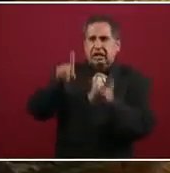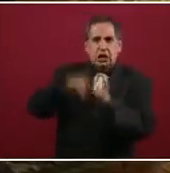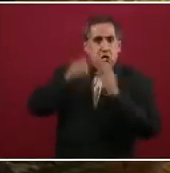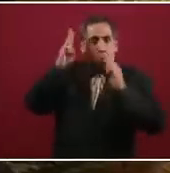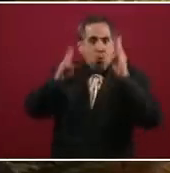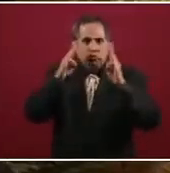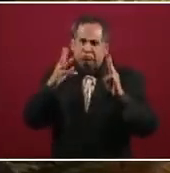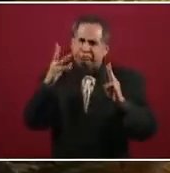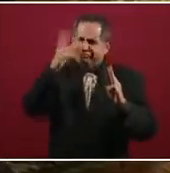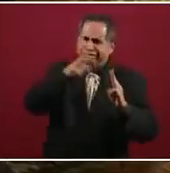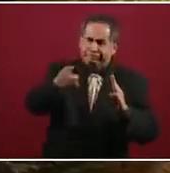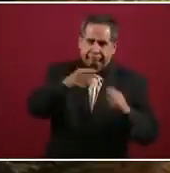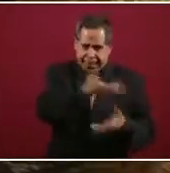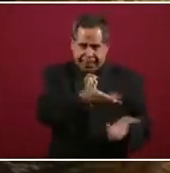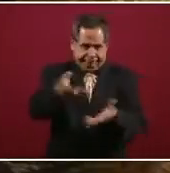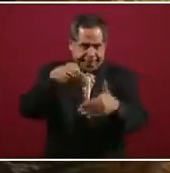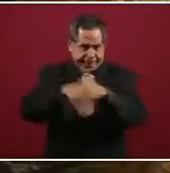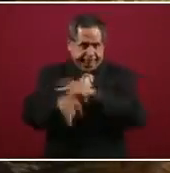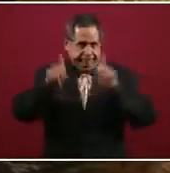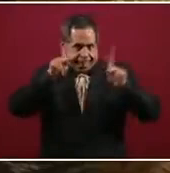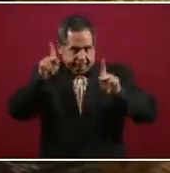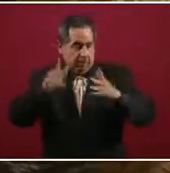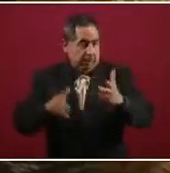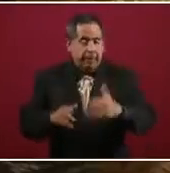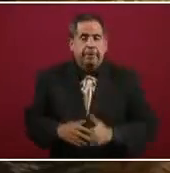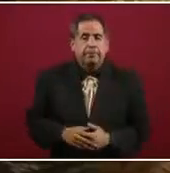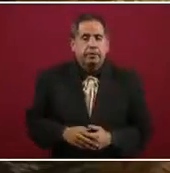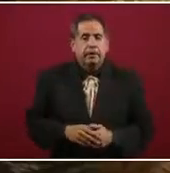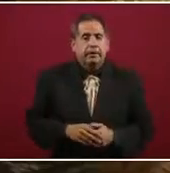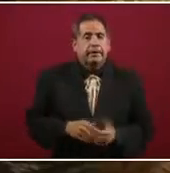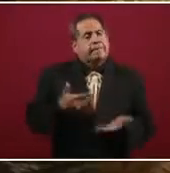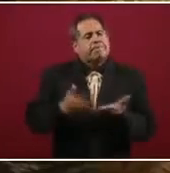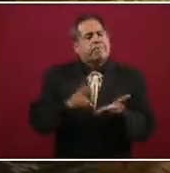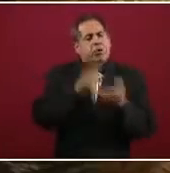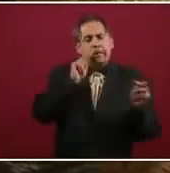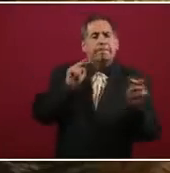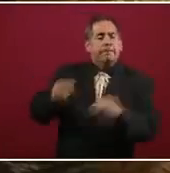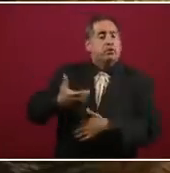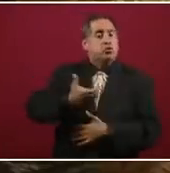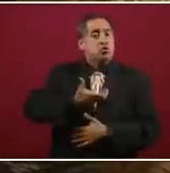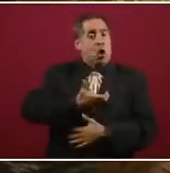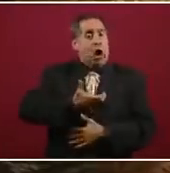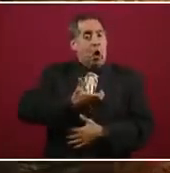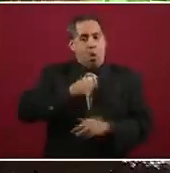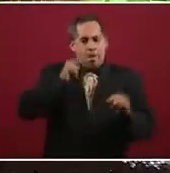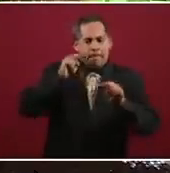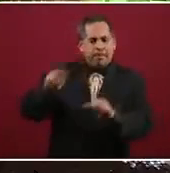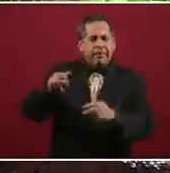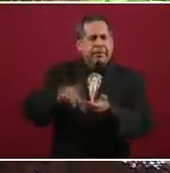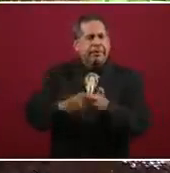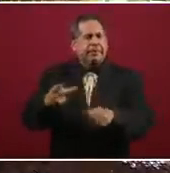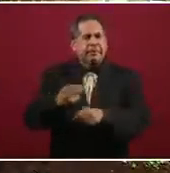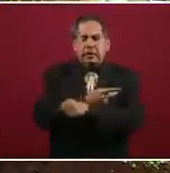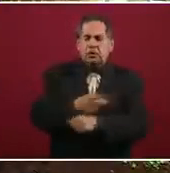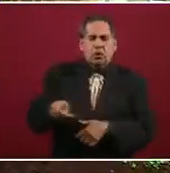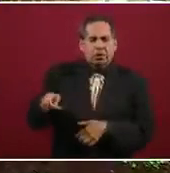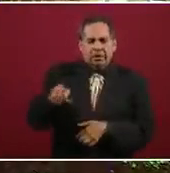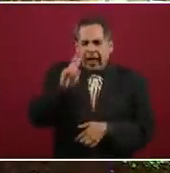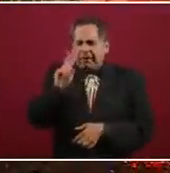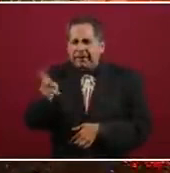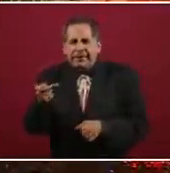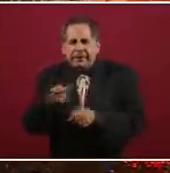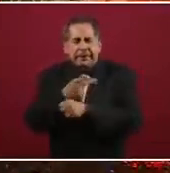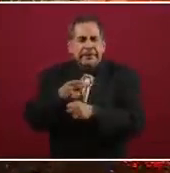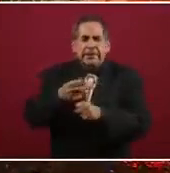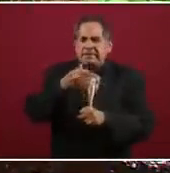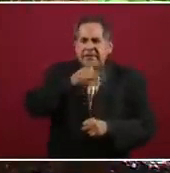dejen de visitarla. ¿Y qué les parece si vamos ahora al Zócalo de nueva cuenta con nuestra compañera Rita Abreu para que nos cuente cómo va esta fiesta